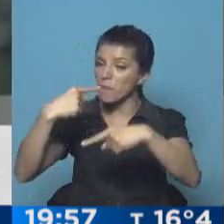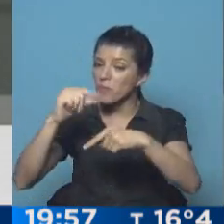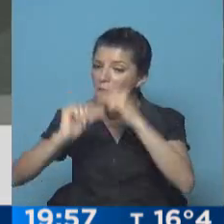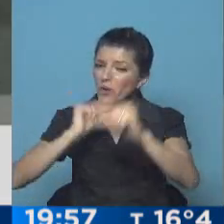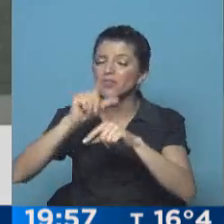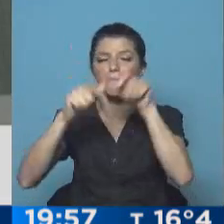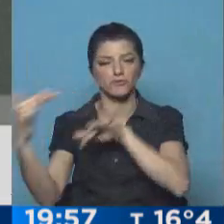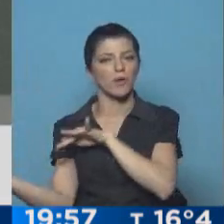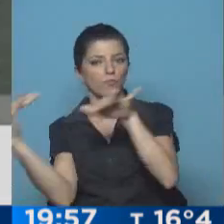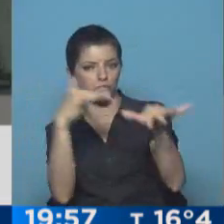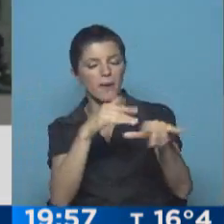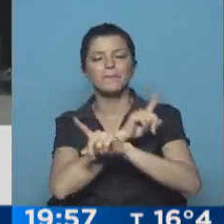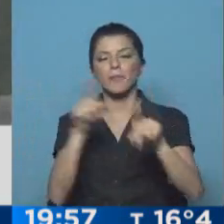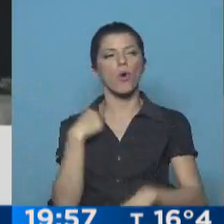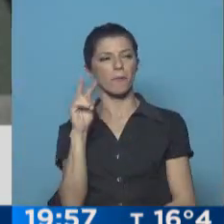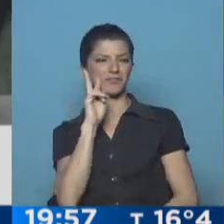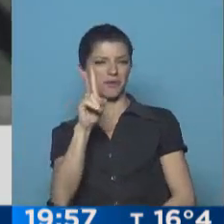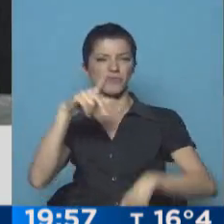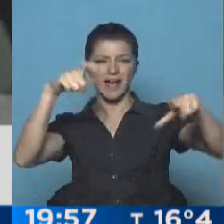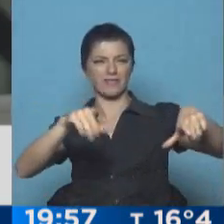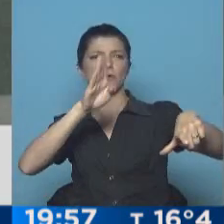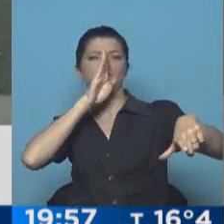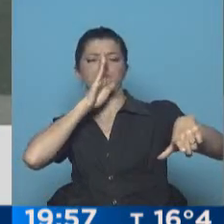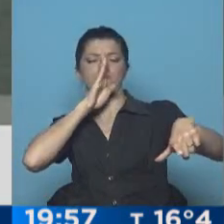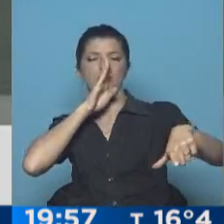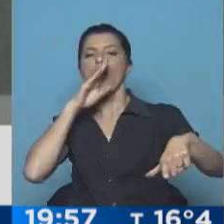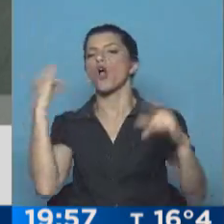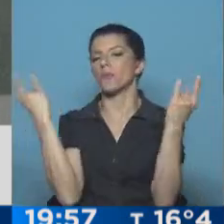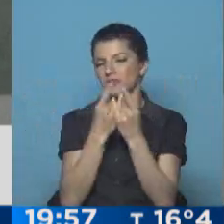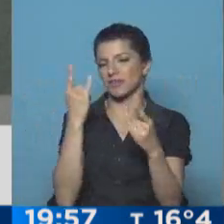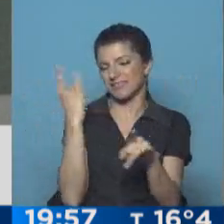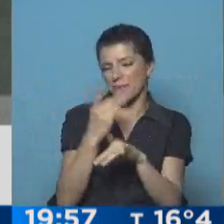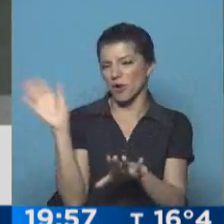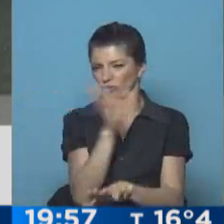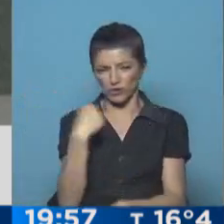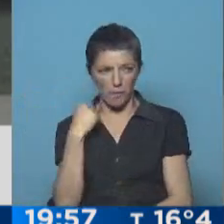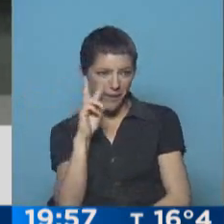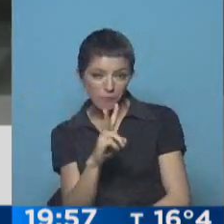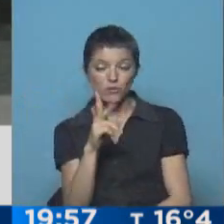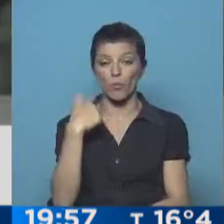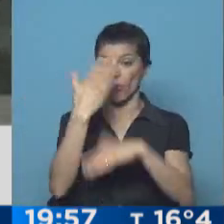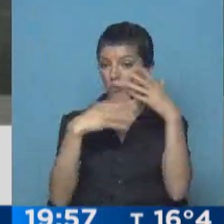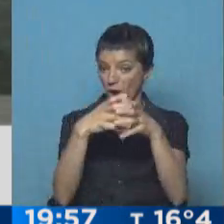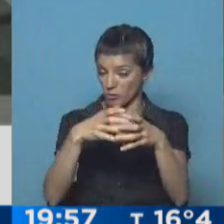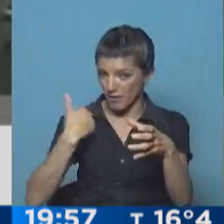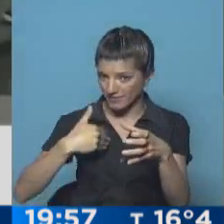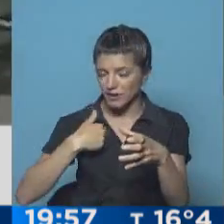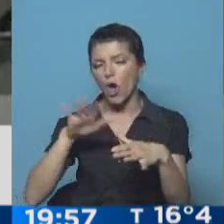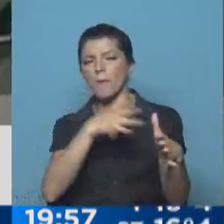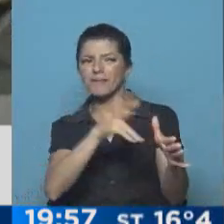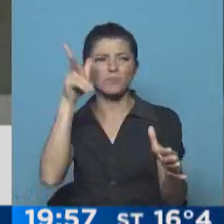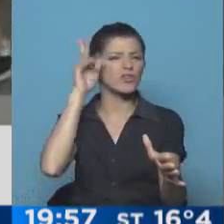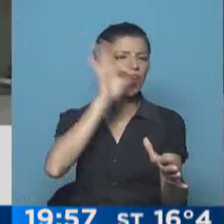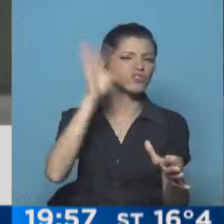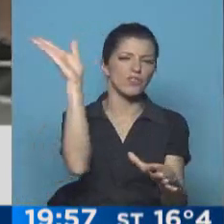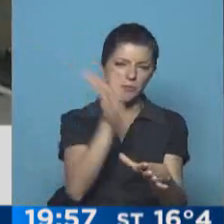no vamos a ver un estadio Monumental repleto como no tiene acostumbrado el seleccionado argentino estaría en casi en un80 en un